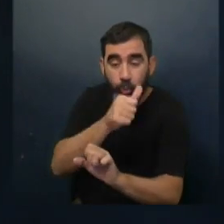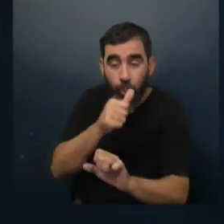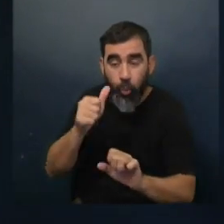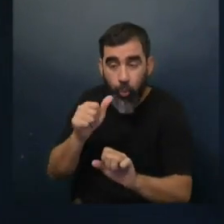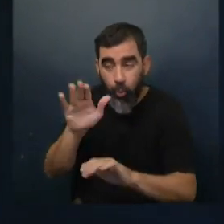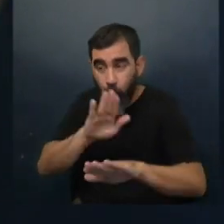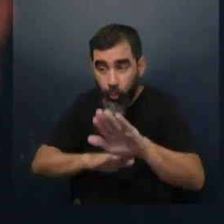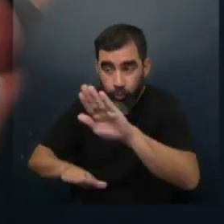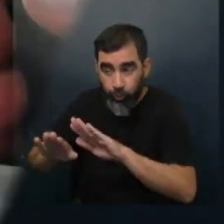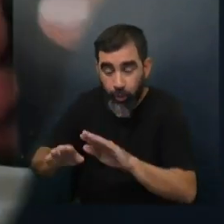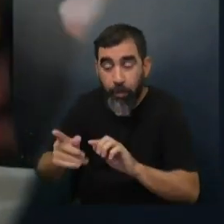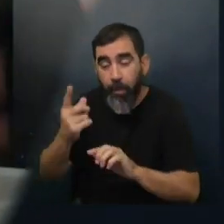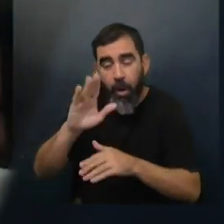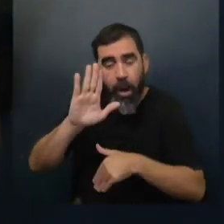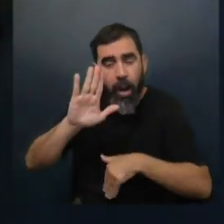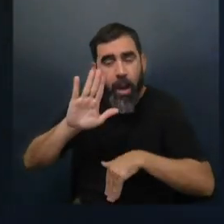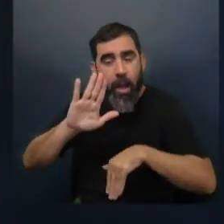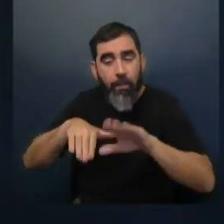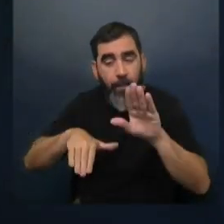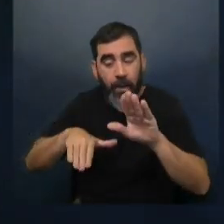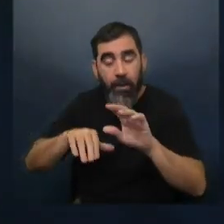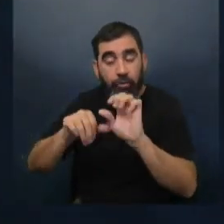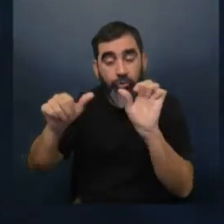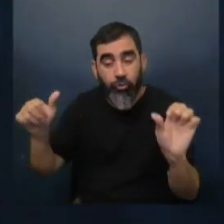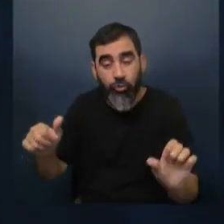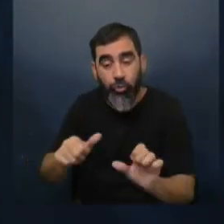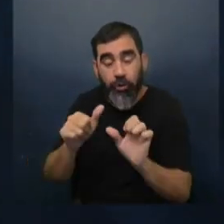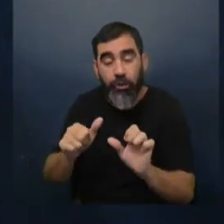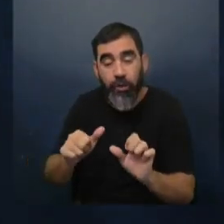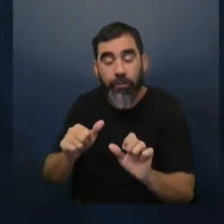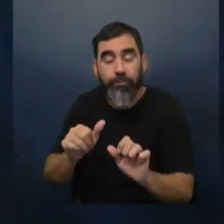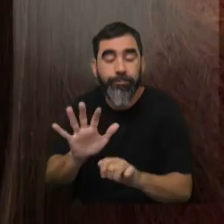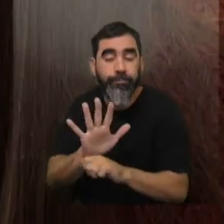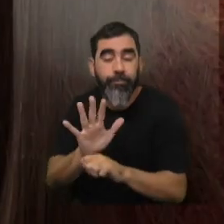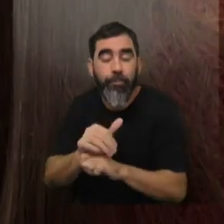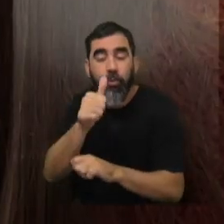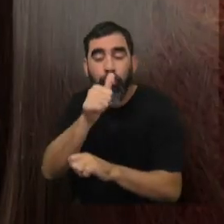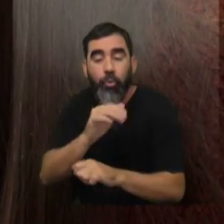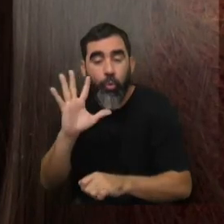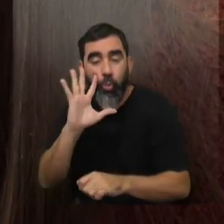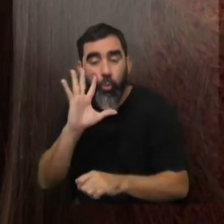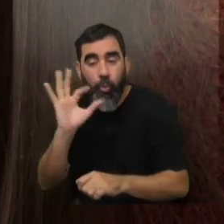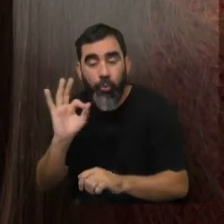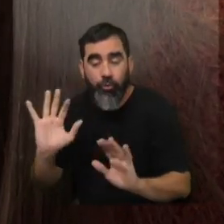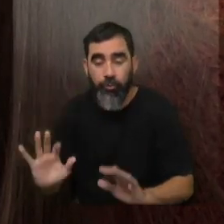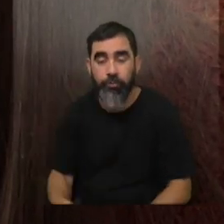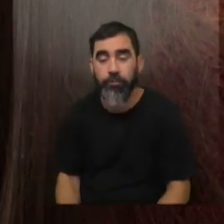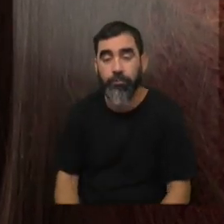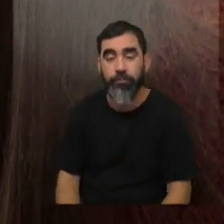curarla, pero la mayoría de las veces lo que hacemos es paliar los síntomas de por vida.